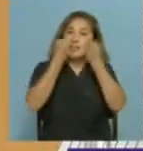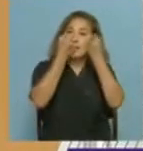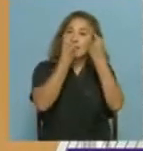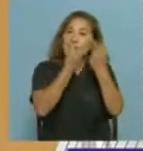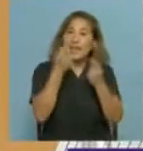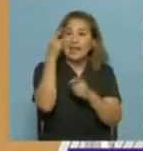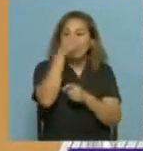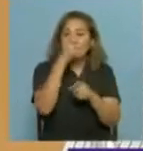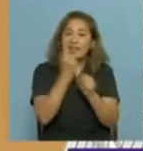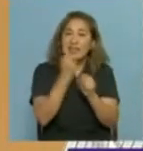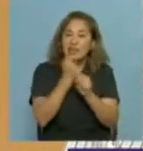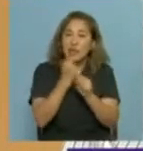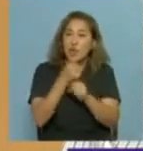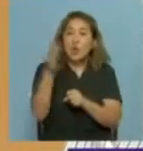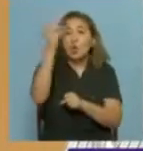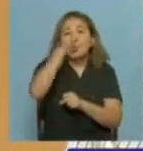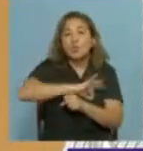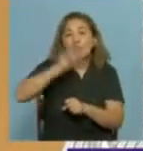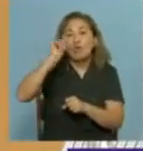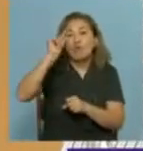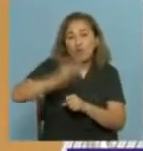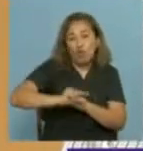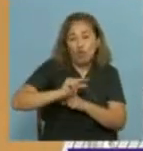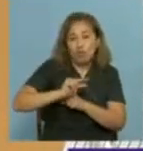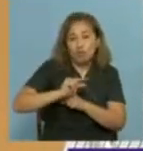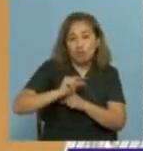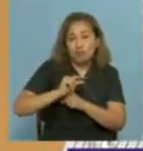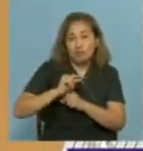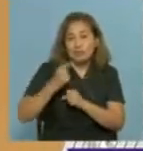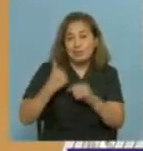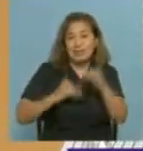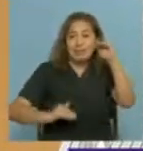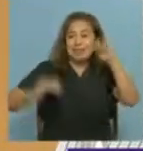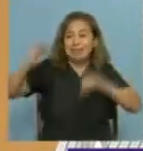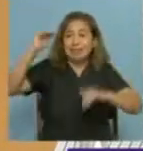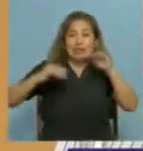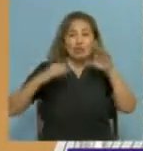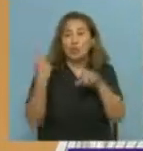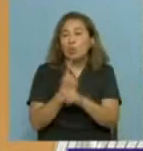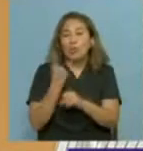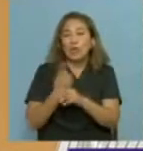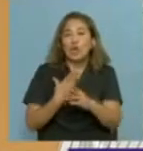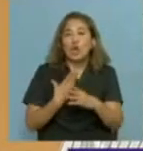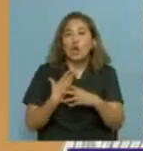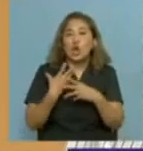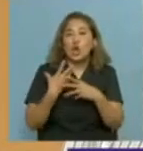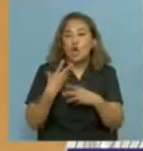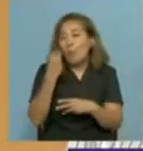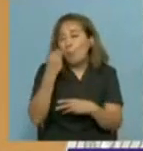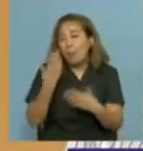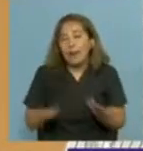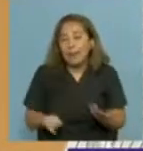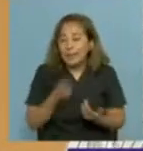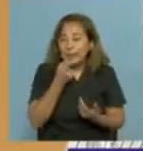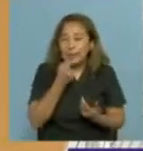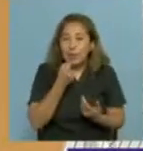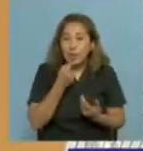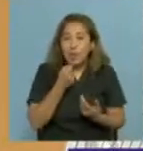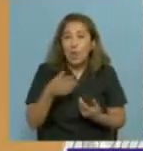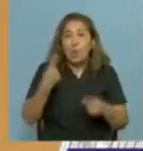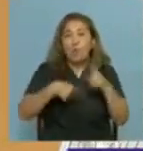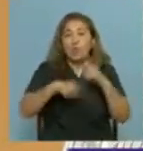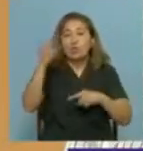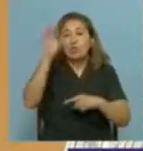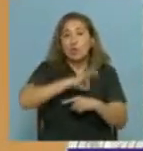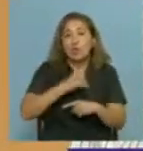tienen sus trabajo pero los sueldos son muy bajos que son cantidades que no pueden comprar colocamos un ejemplo de un salario al mes